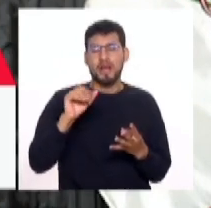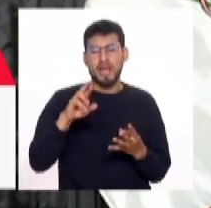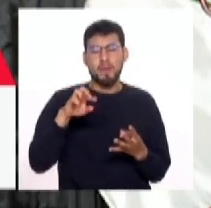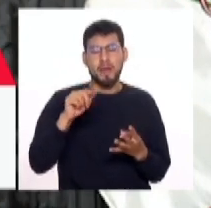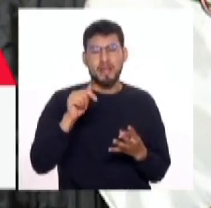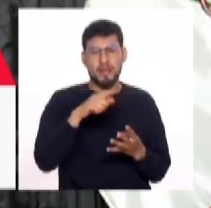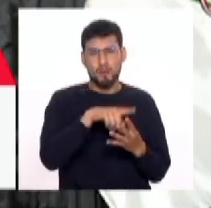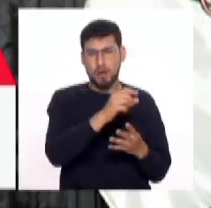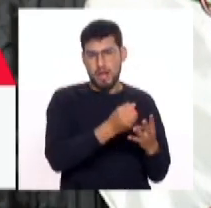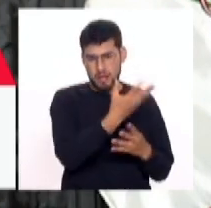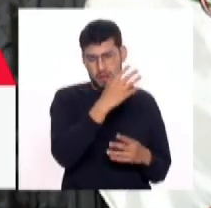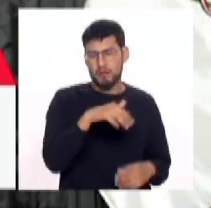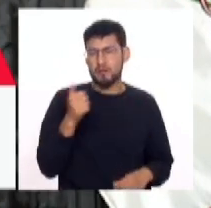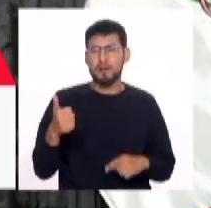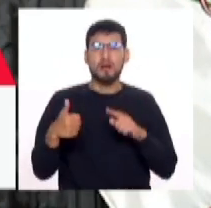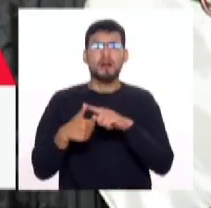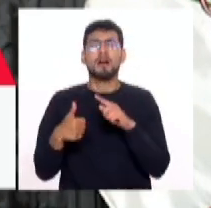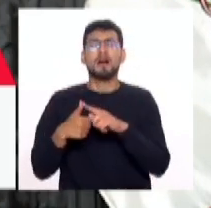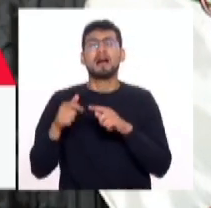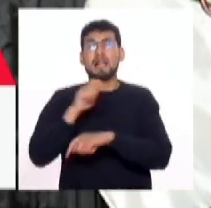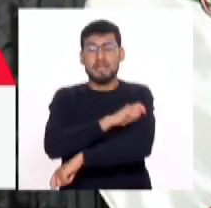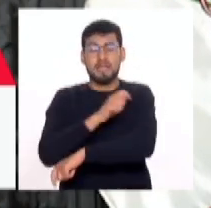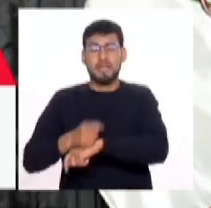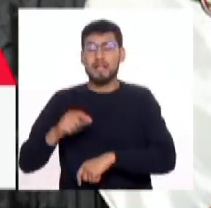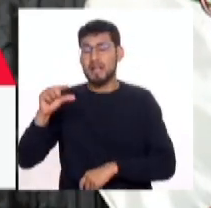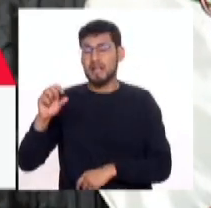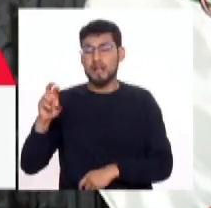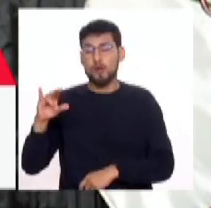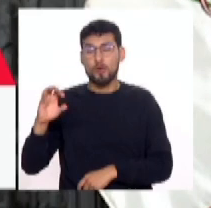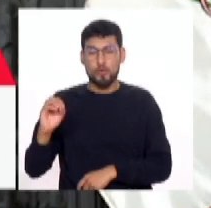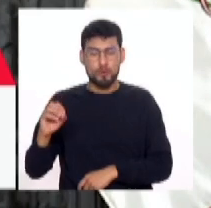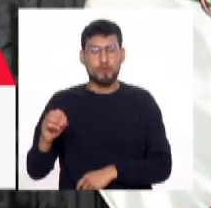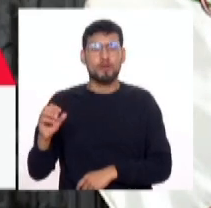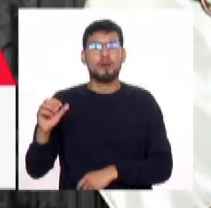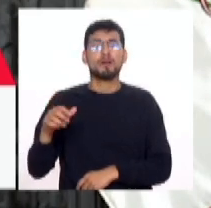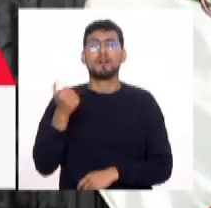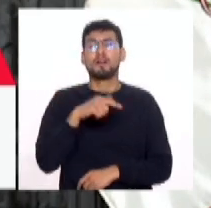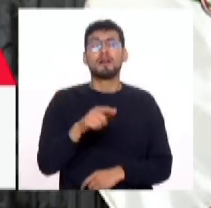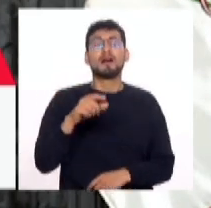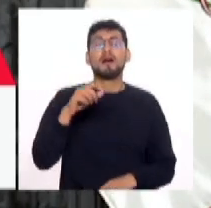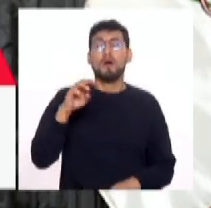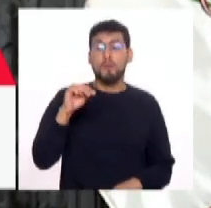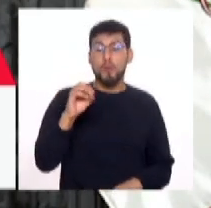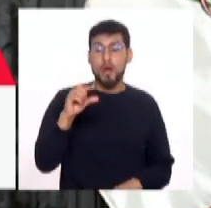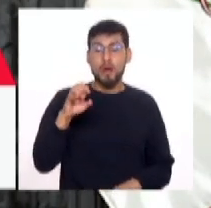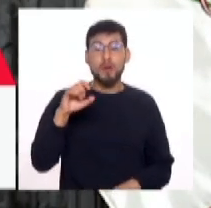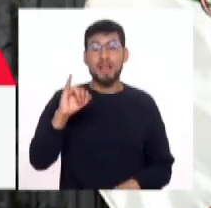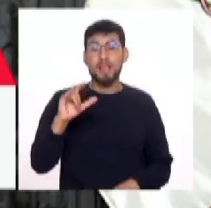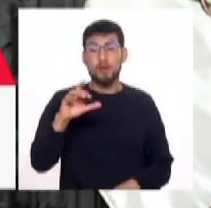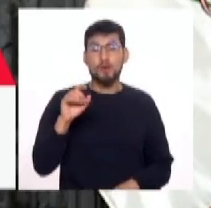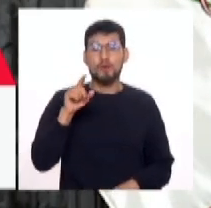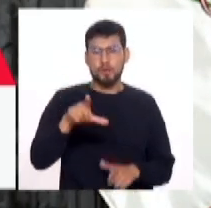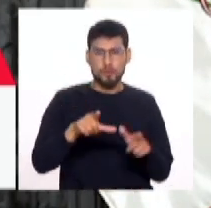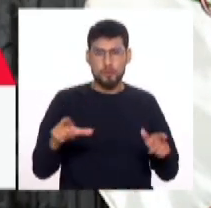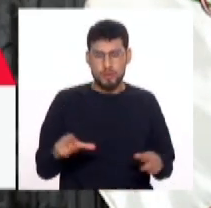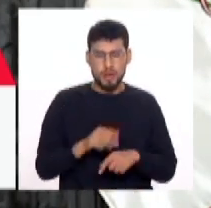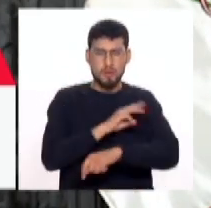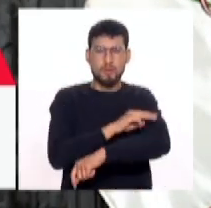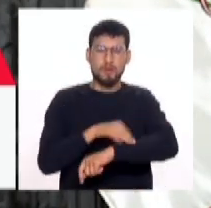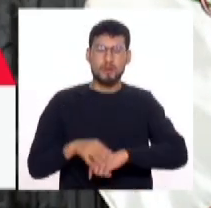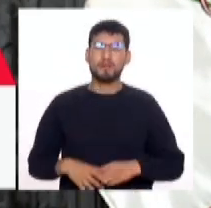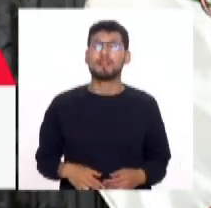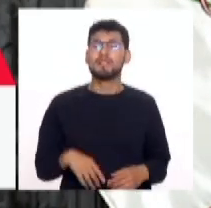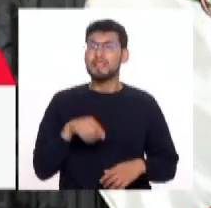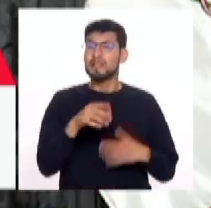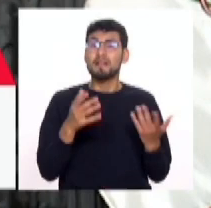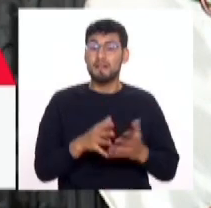Arequipa, Gregorio Albarracín en la región Tacna y Moquegua e Hilo en la región Moquegua. Este convenio con